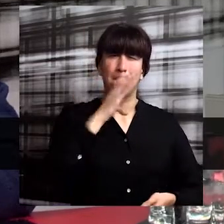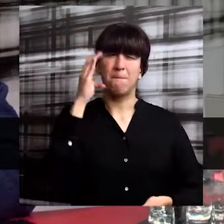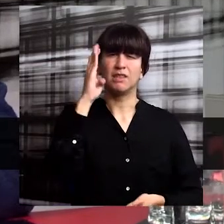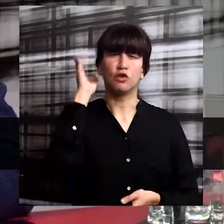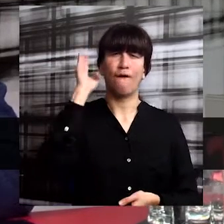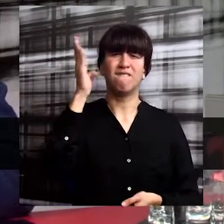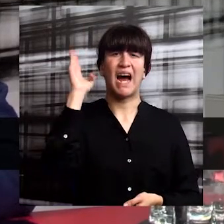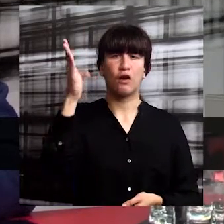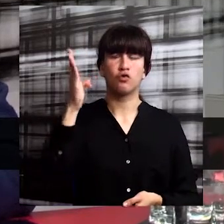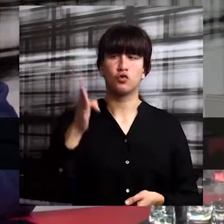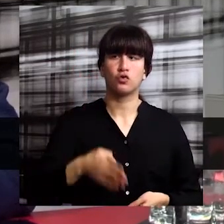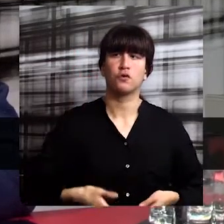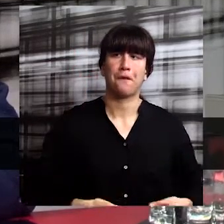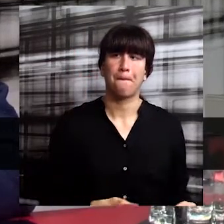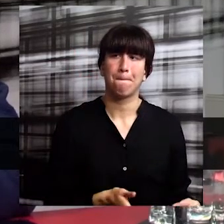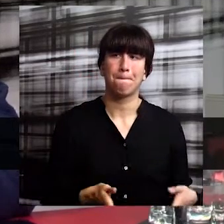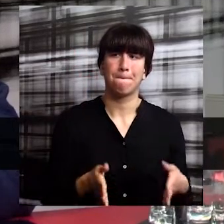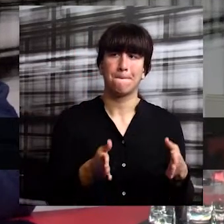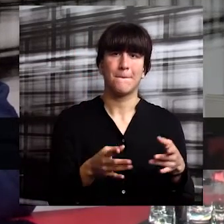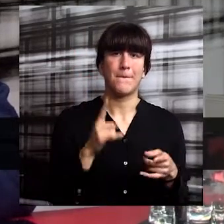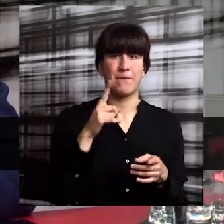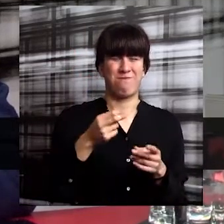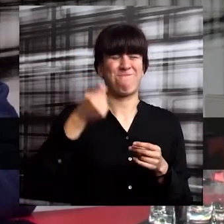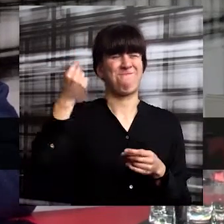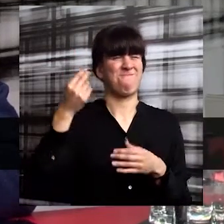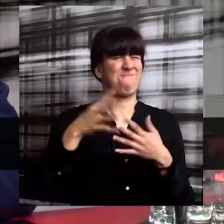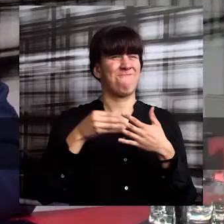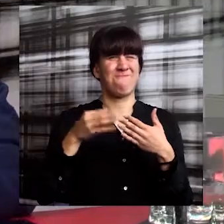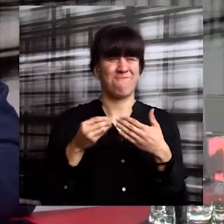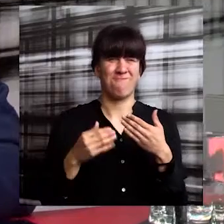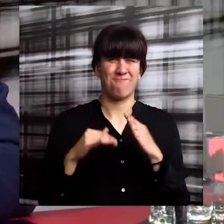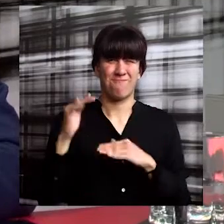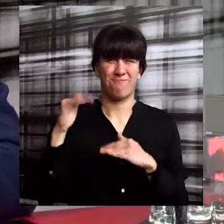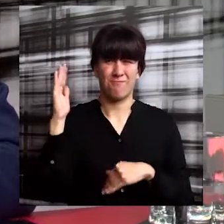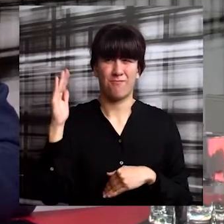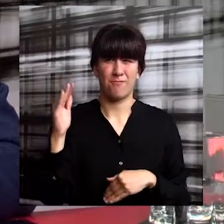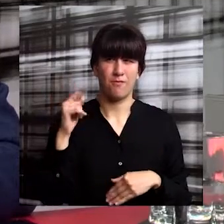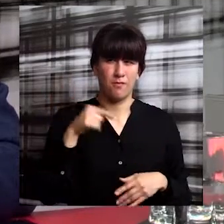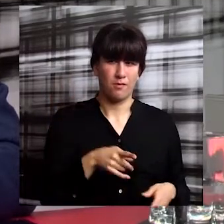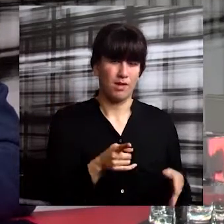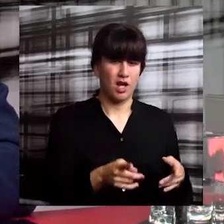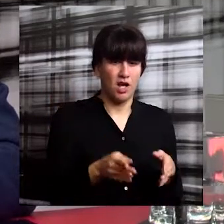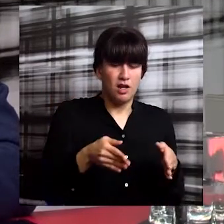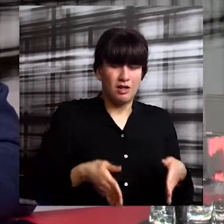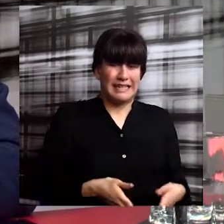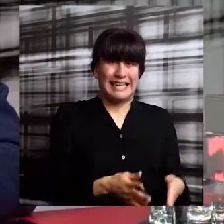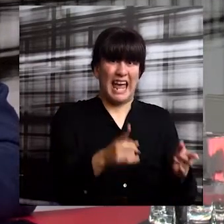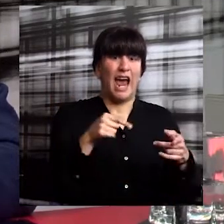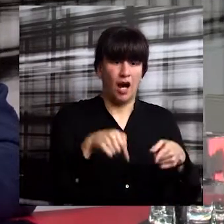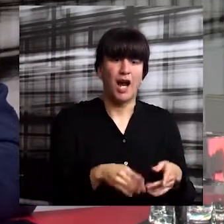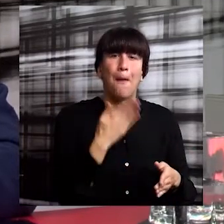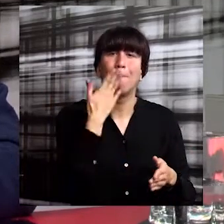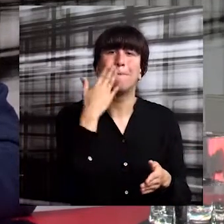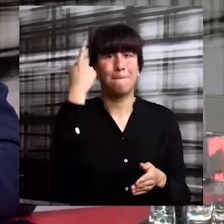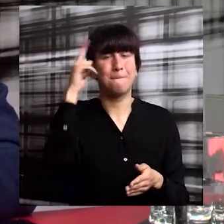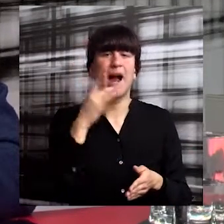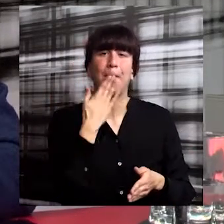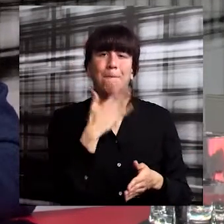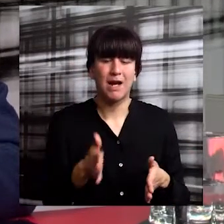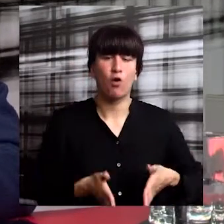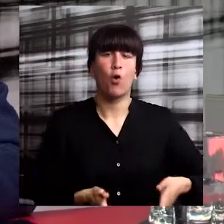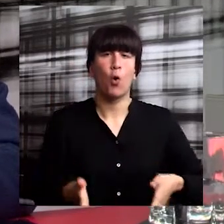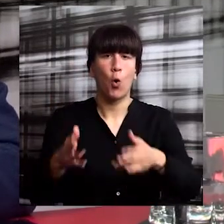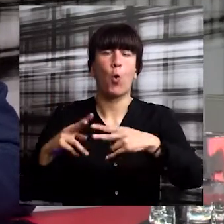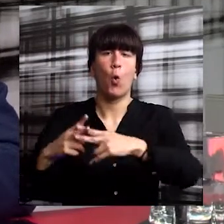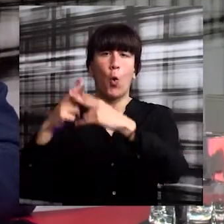los 200 millones de dólares, era una contribución al turismo, una contribución a mejorar porque estaba al lado del terminal de pasajeros para los